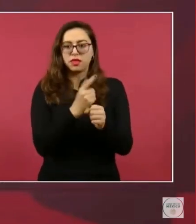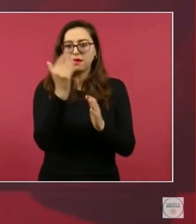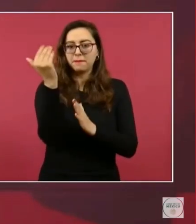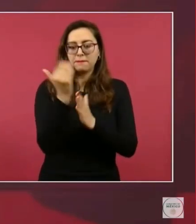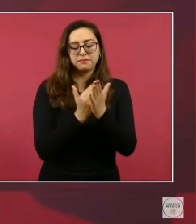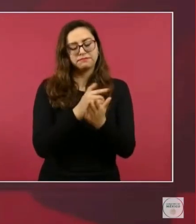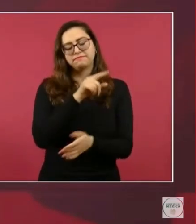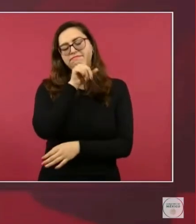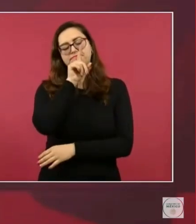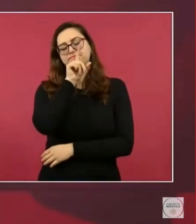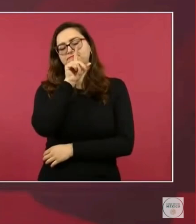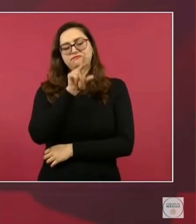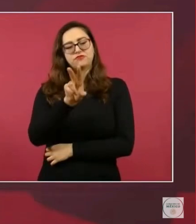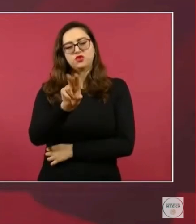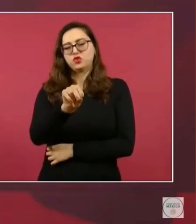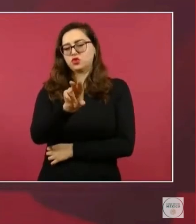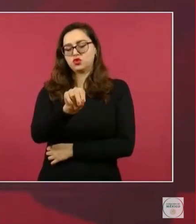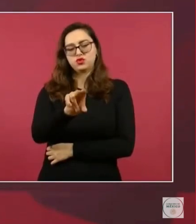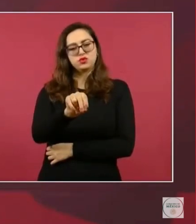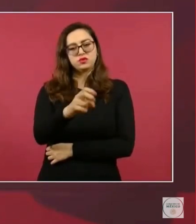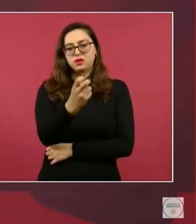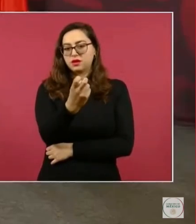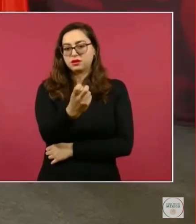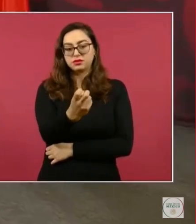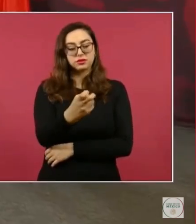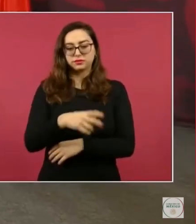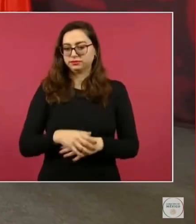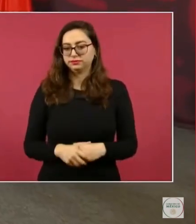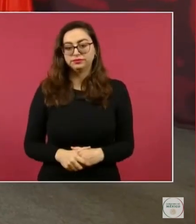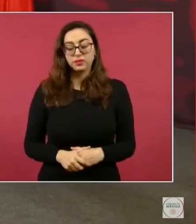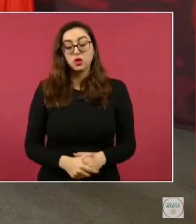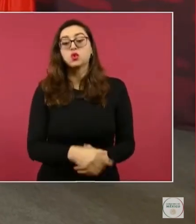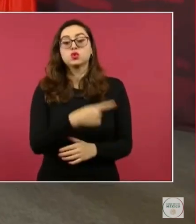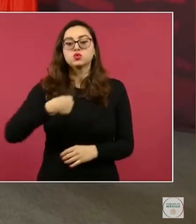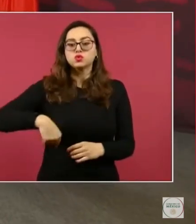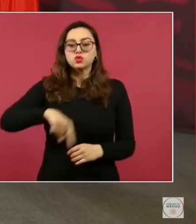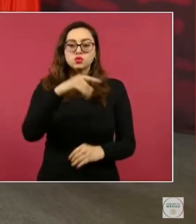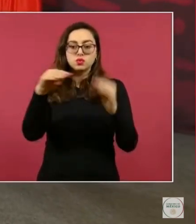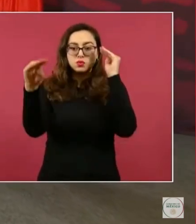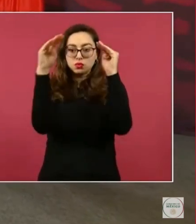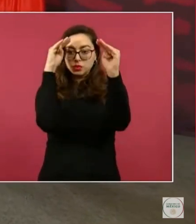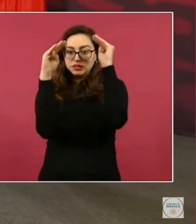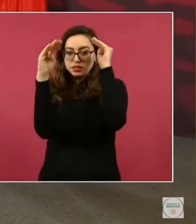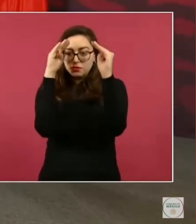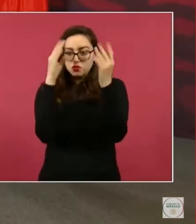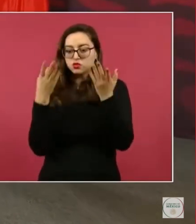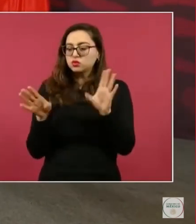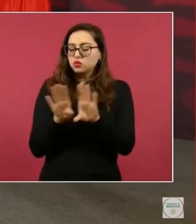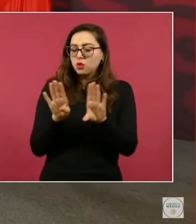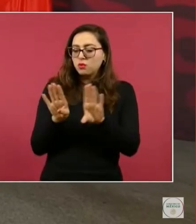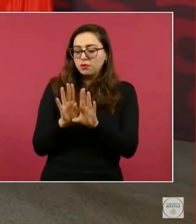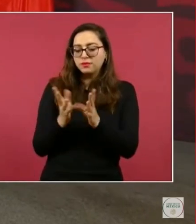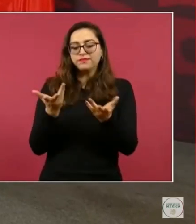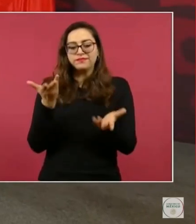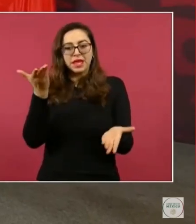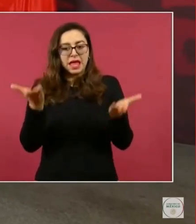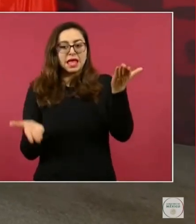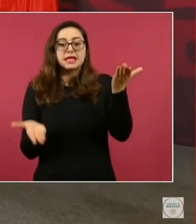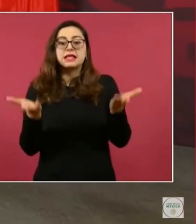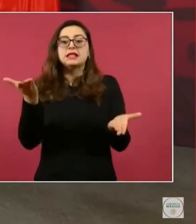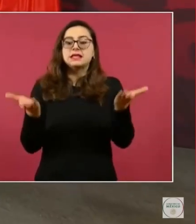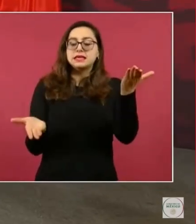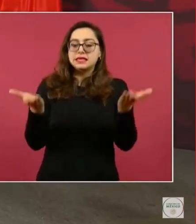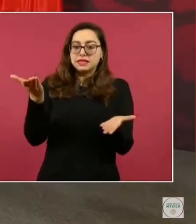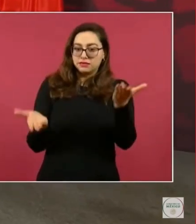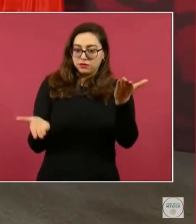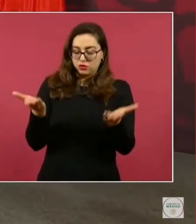de trabajo. Estamos buscando que haya equilibrios y que las medidas